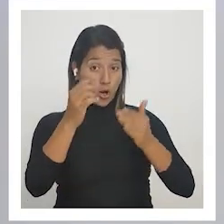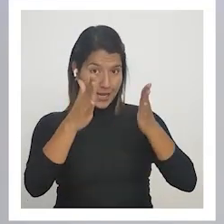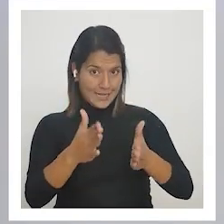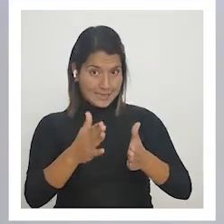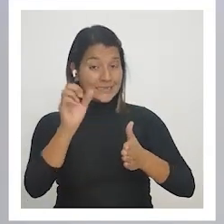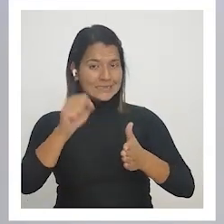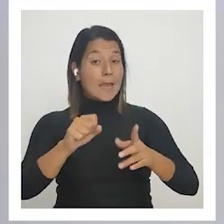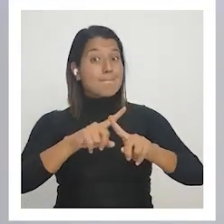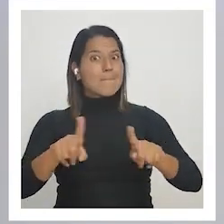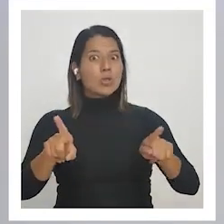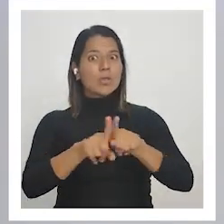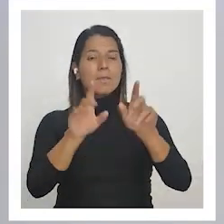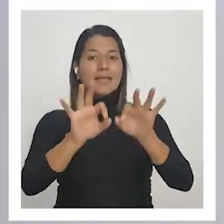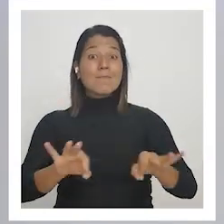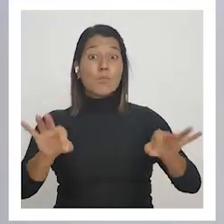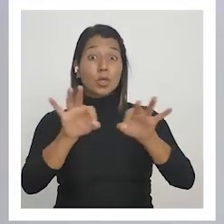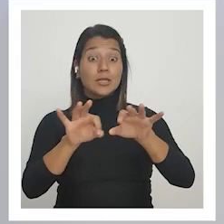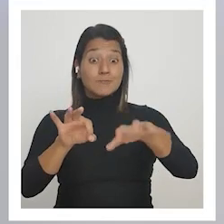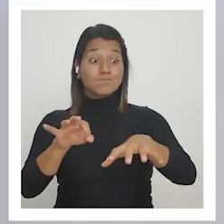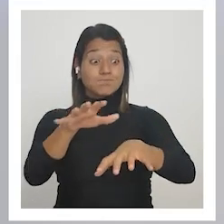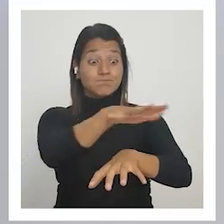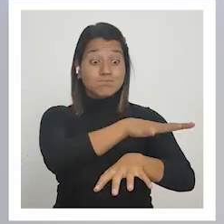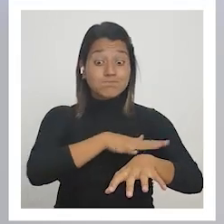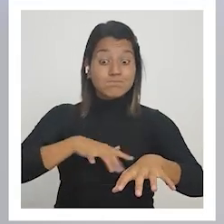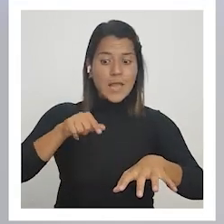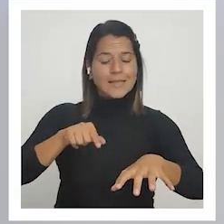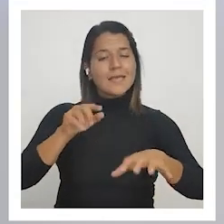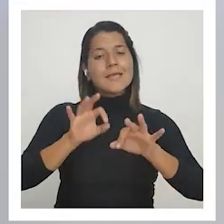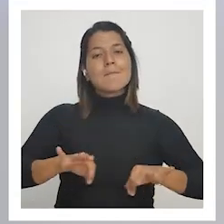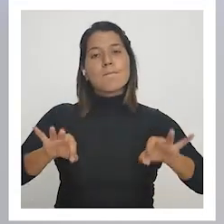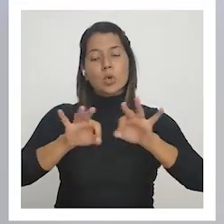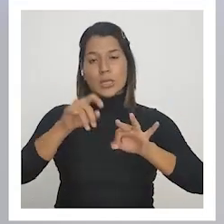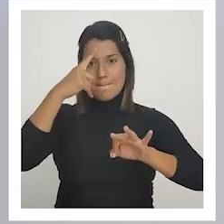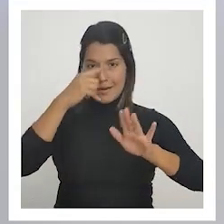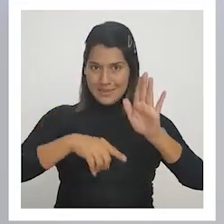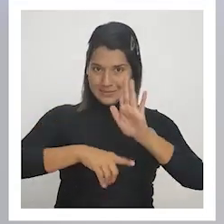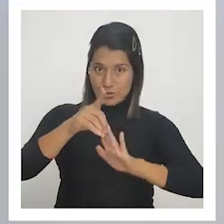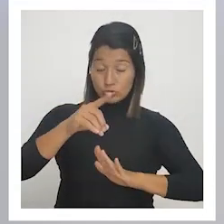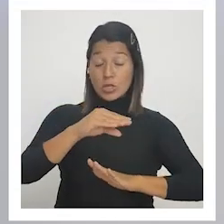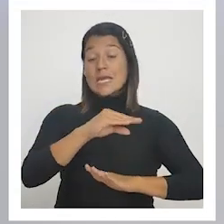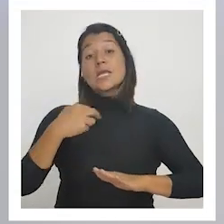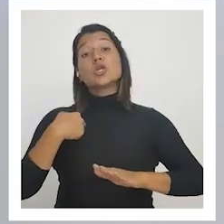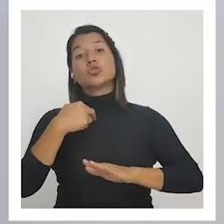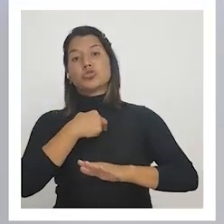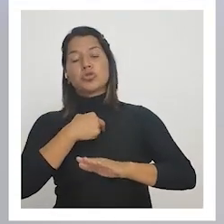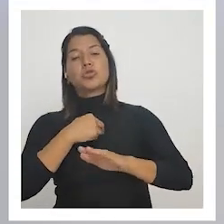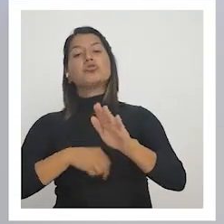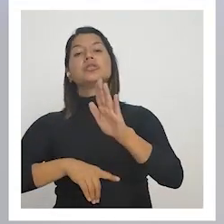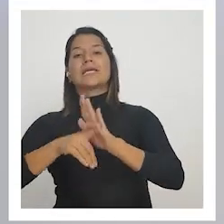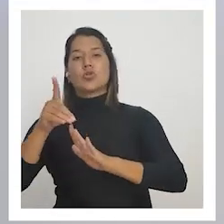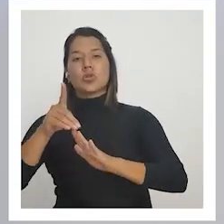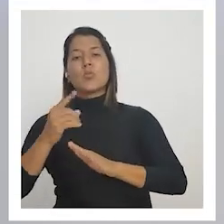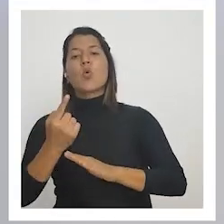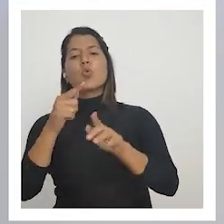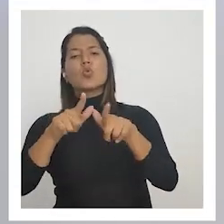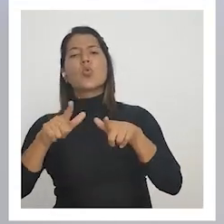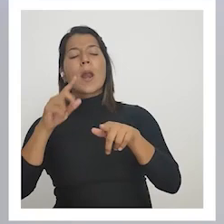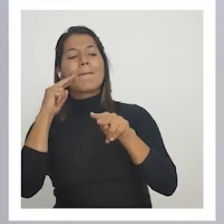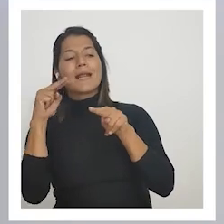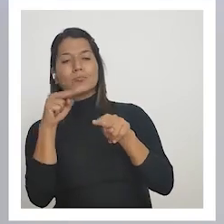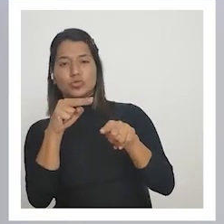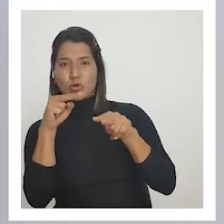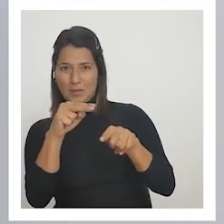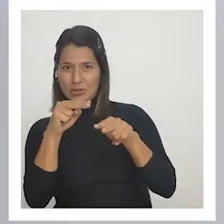que puedan crecer. Y en el marco de eso desarrollamos un observatorio de emprendimiento e innovación en donde estamos monitoreando de